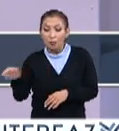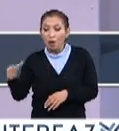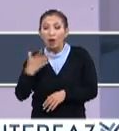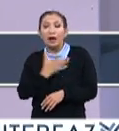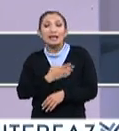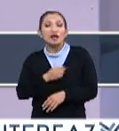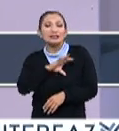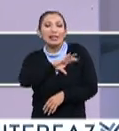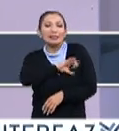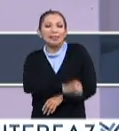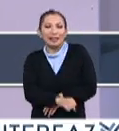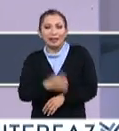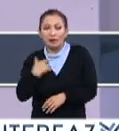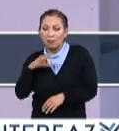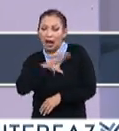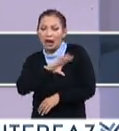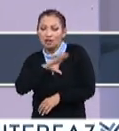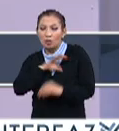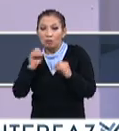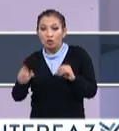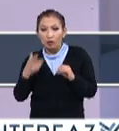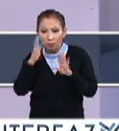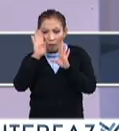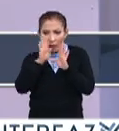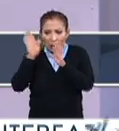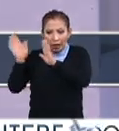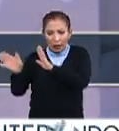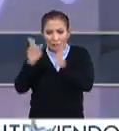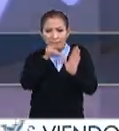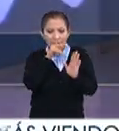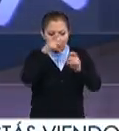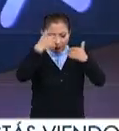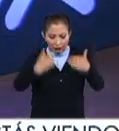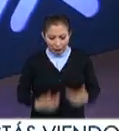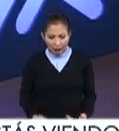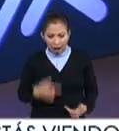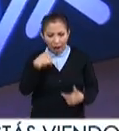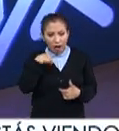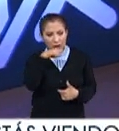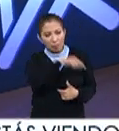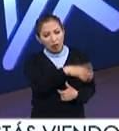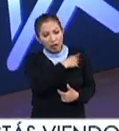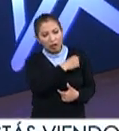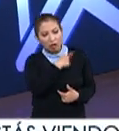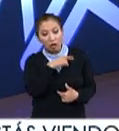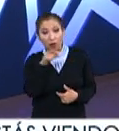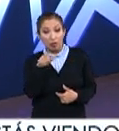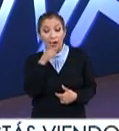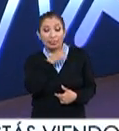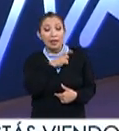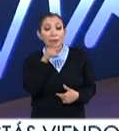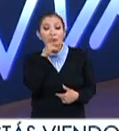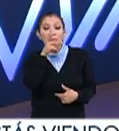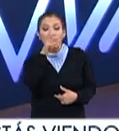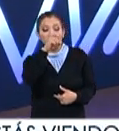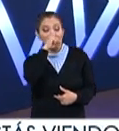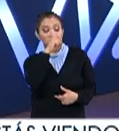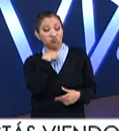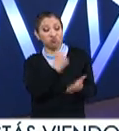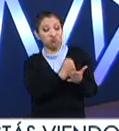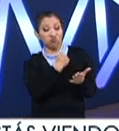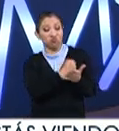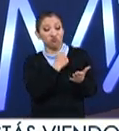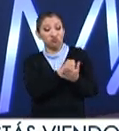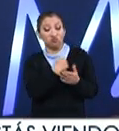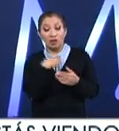que prefería. Entonces era estar marcando a este padre todo el tiempo el deber ser según él. Y era a